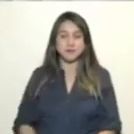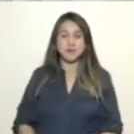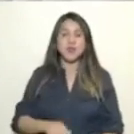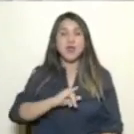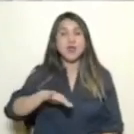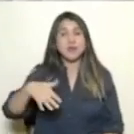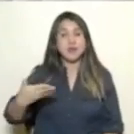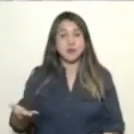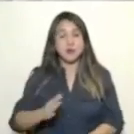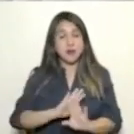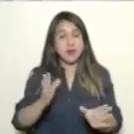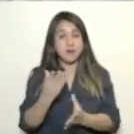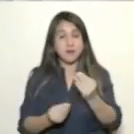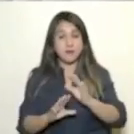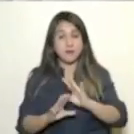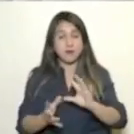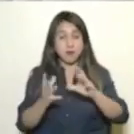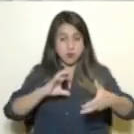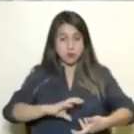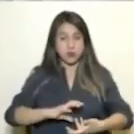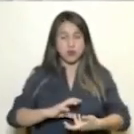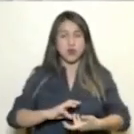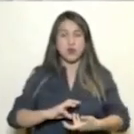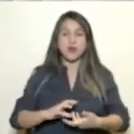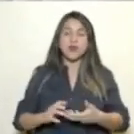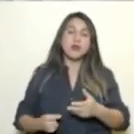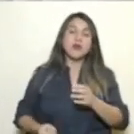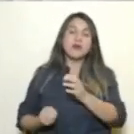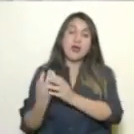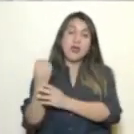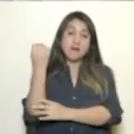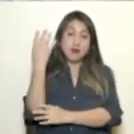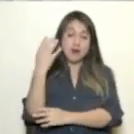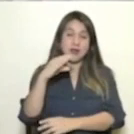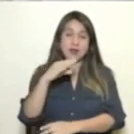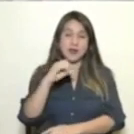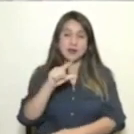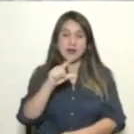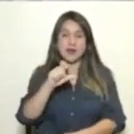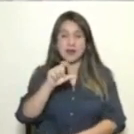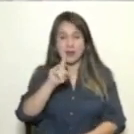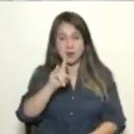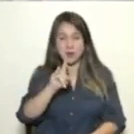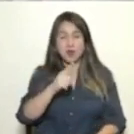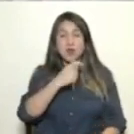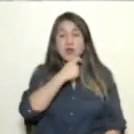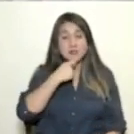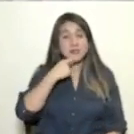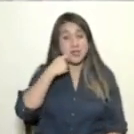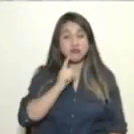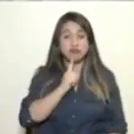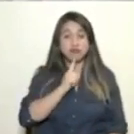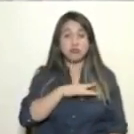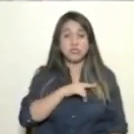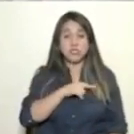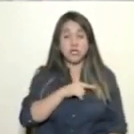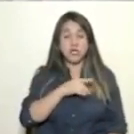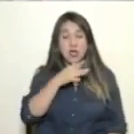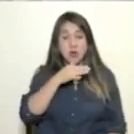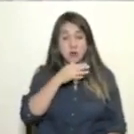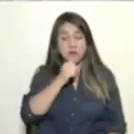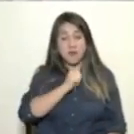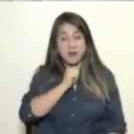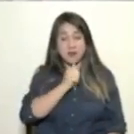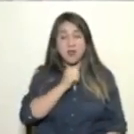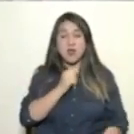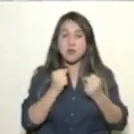después que dejemos este mundo, las palmas de Caleu, no obstante la sequía que nos ataca, seamos